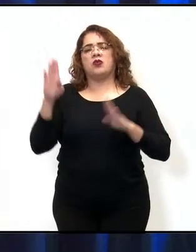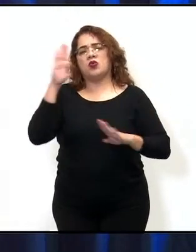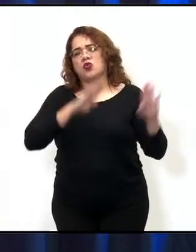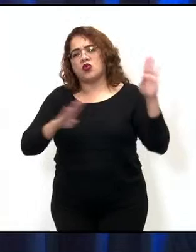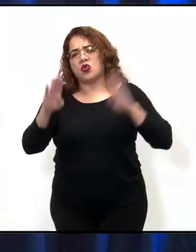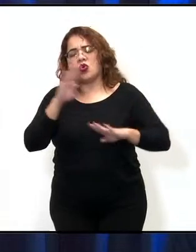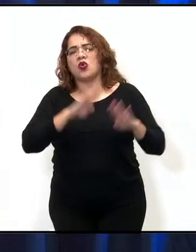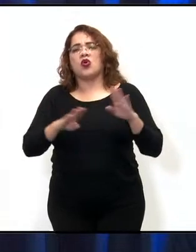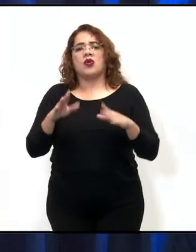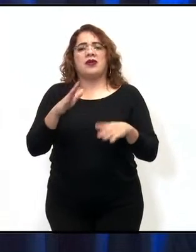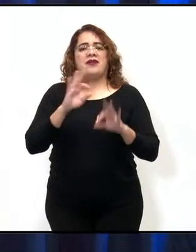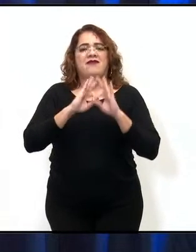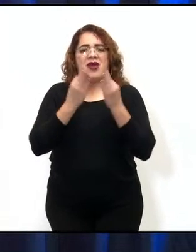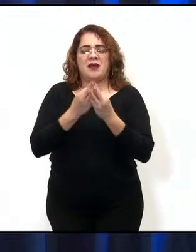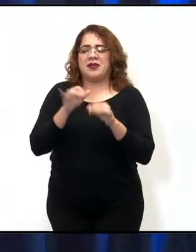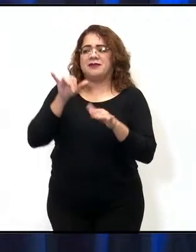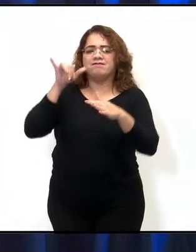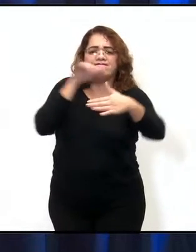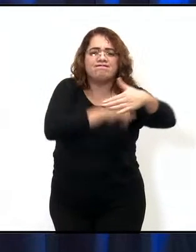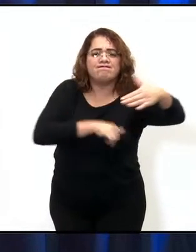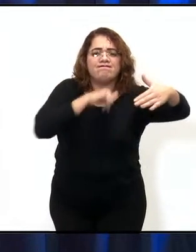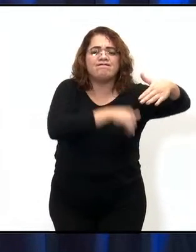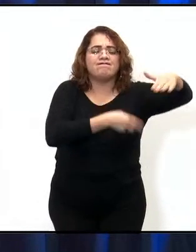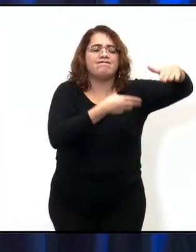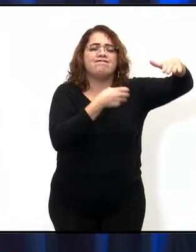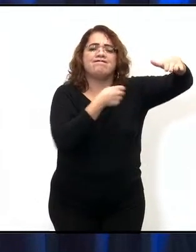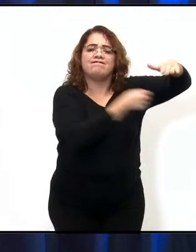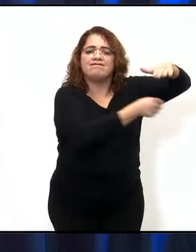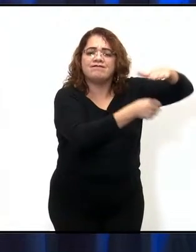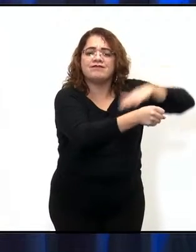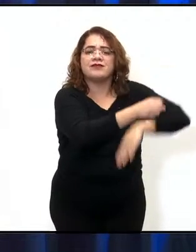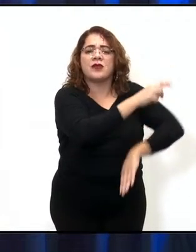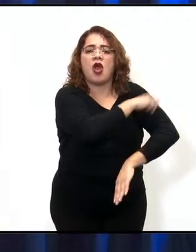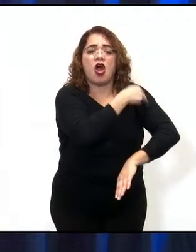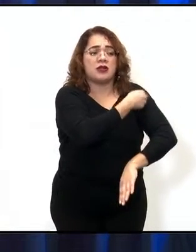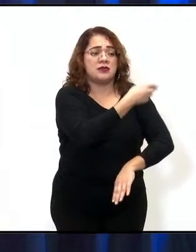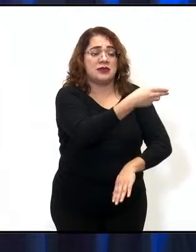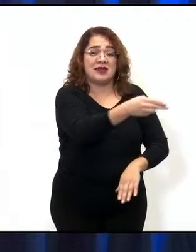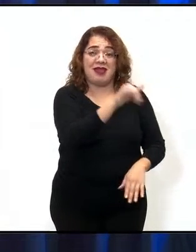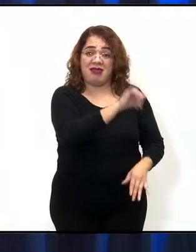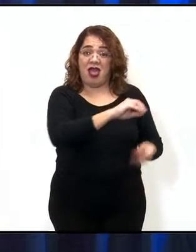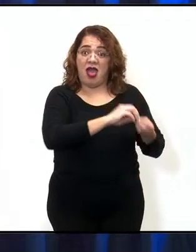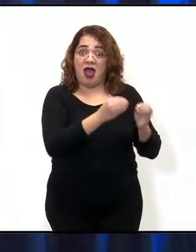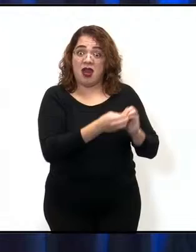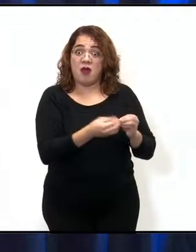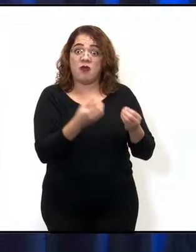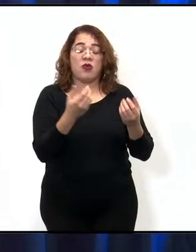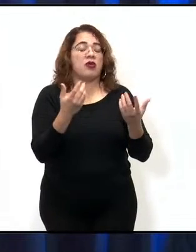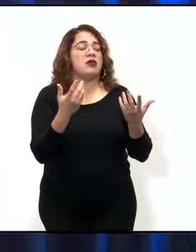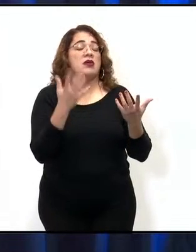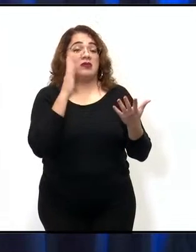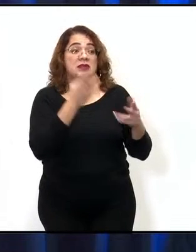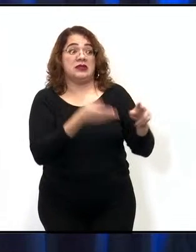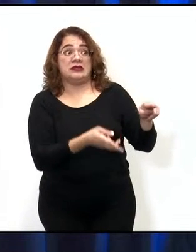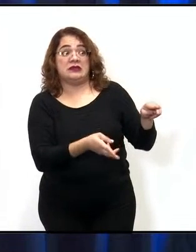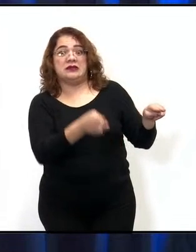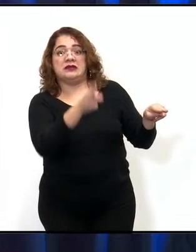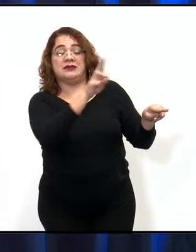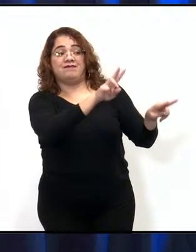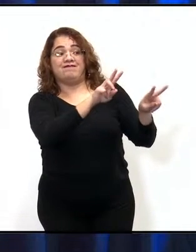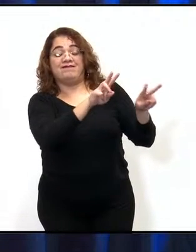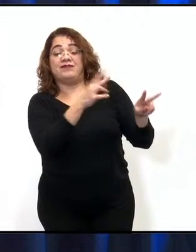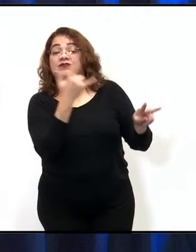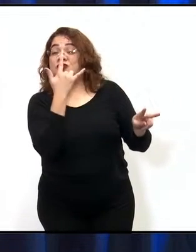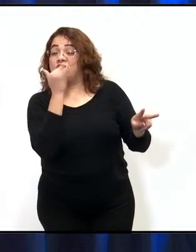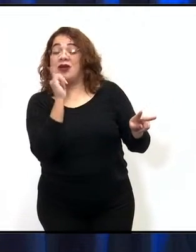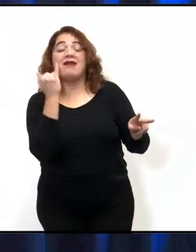pérdidas durante los próximos días y semanas si no nos quedamos en casa tanto como sea posible y seguimos esa